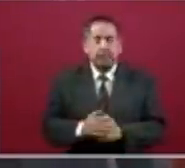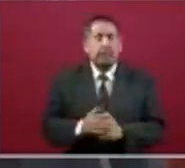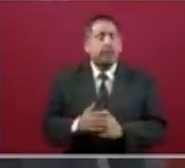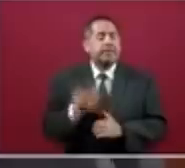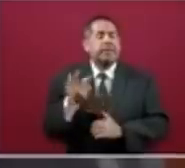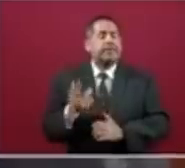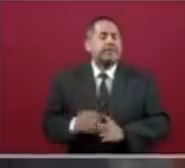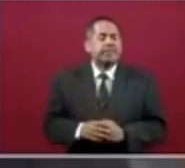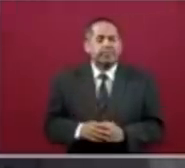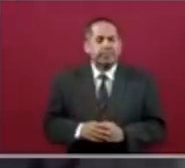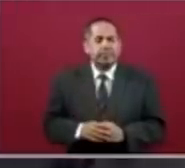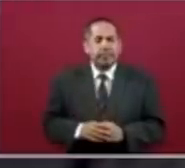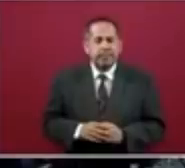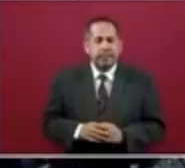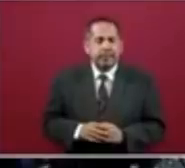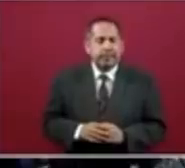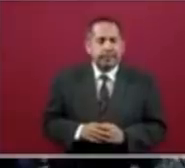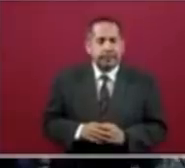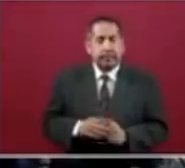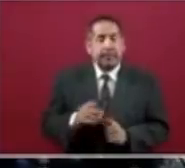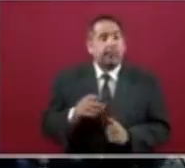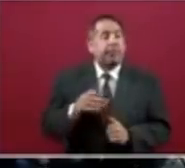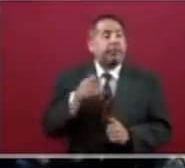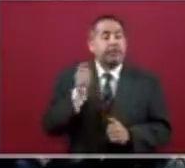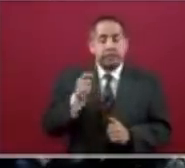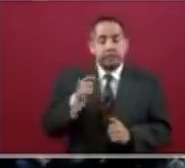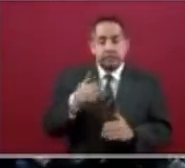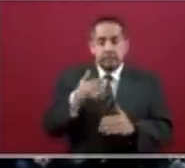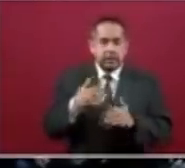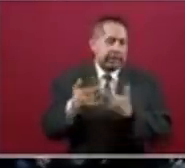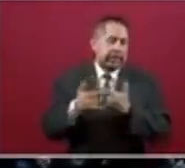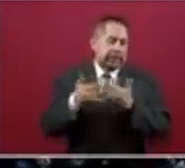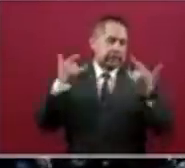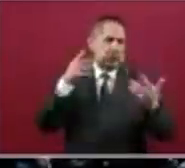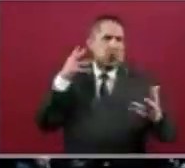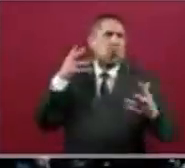porque en el proceso histórico